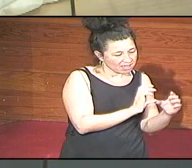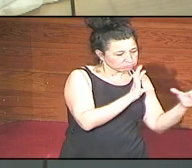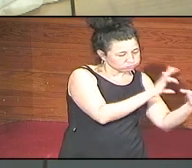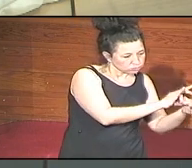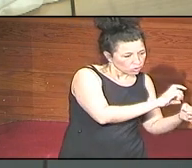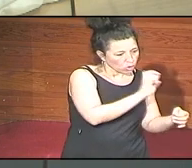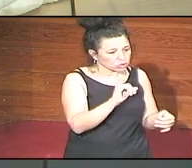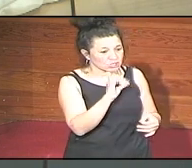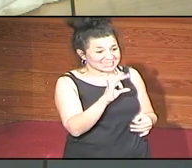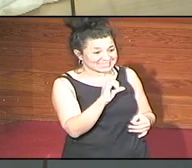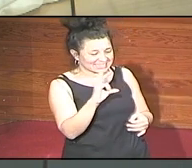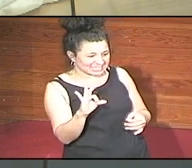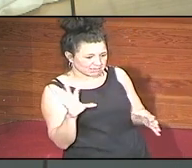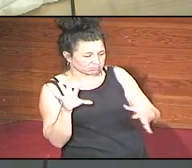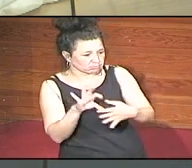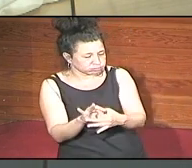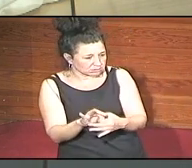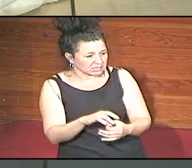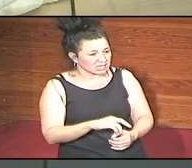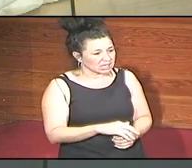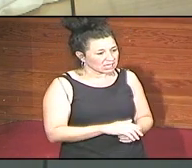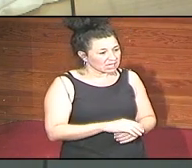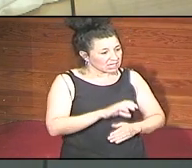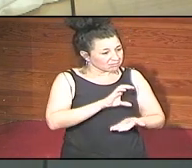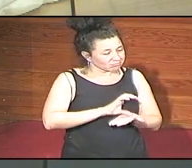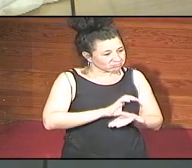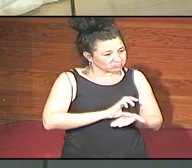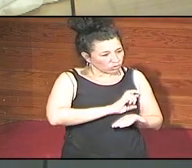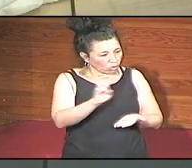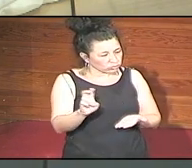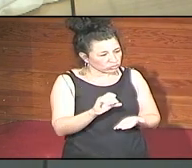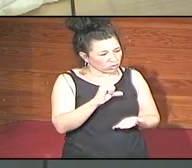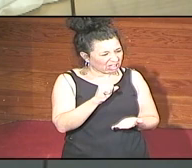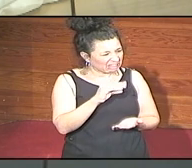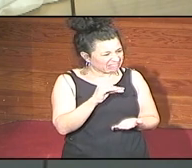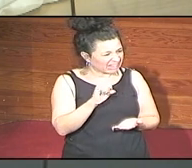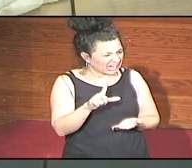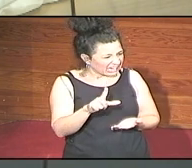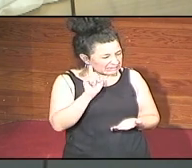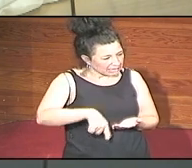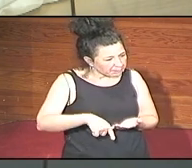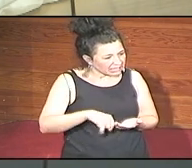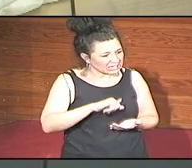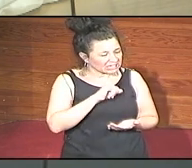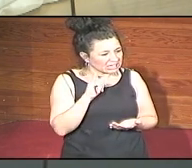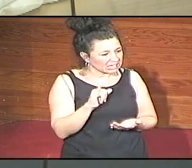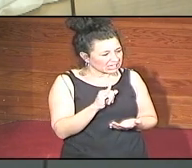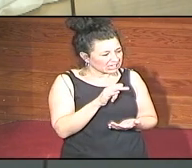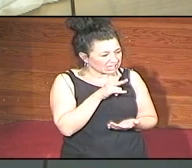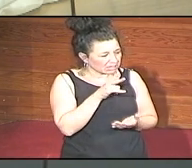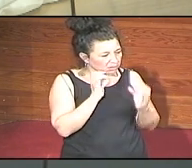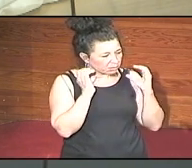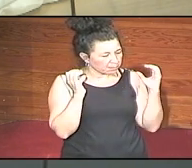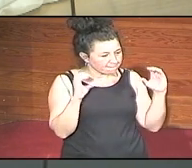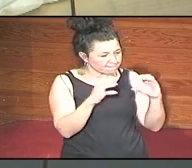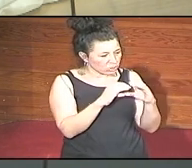ejemplo en el república democrática del congo también hay un grupo adsl que son yihadistas en somalia de hecho los de mozambique también se llaman al chabab pero no tiene